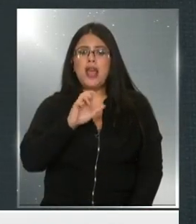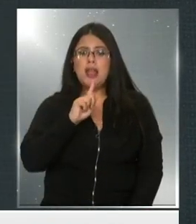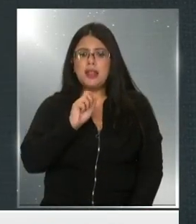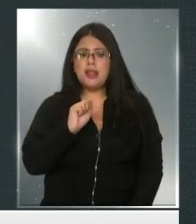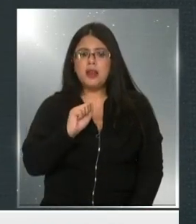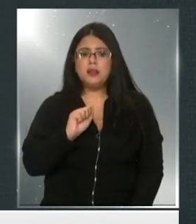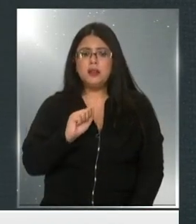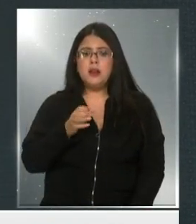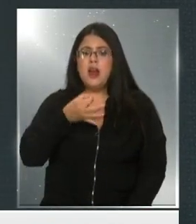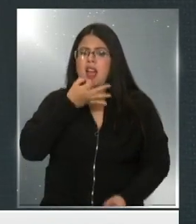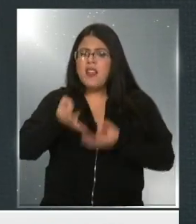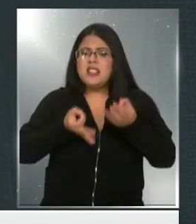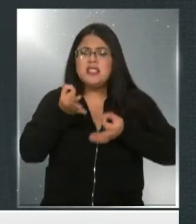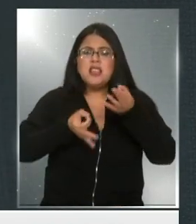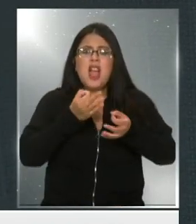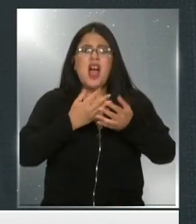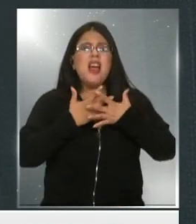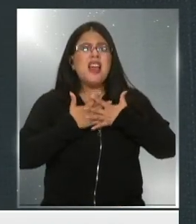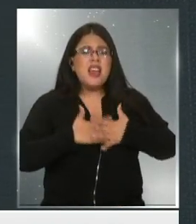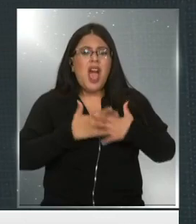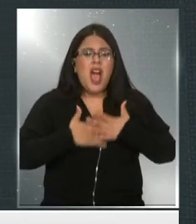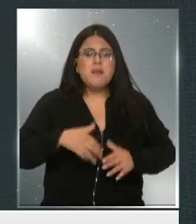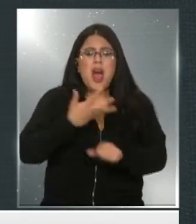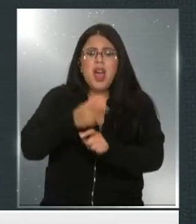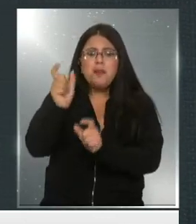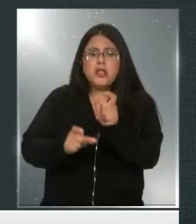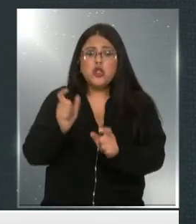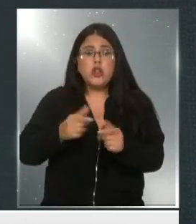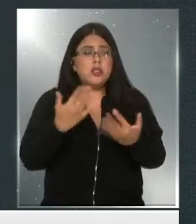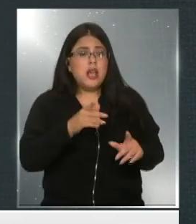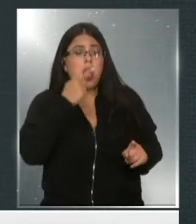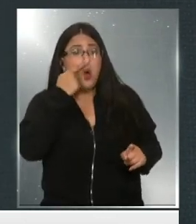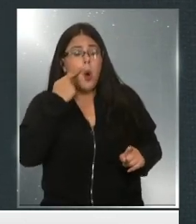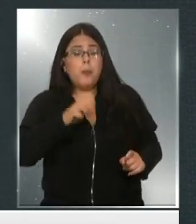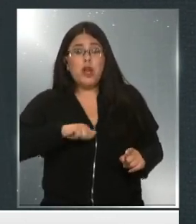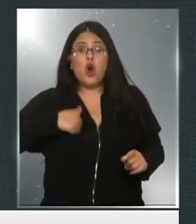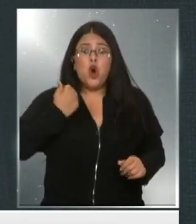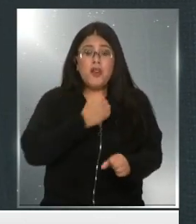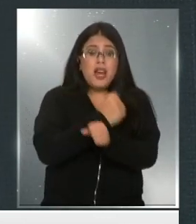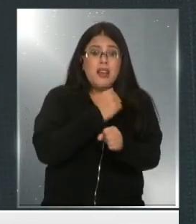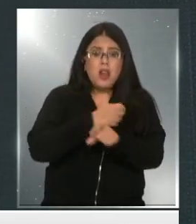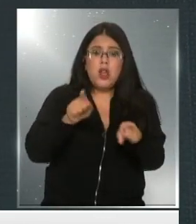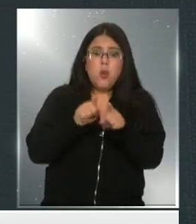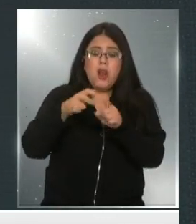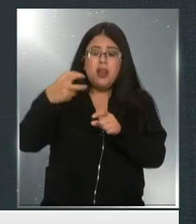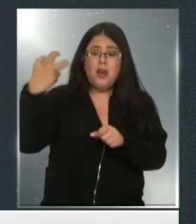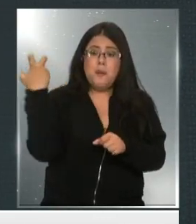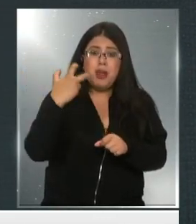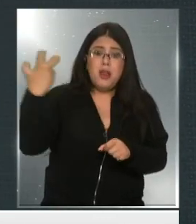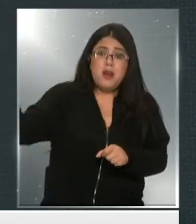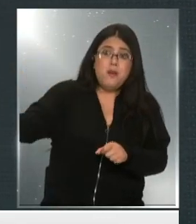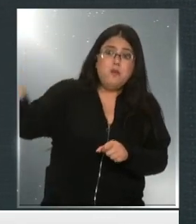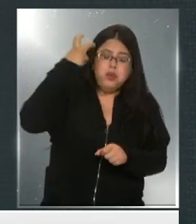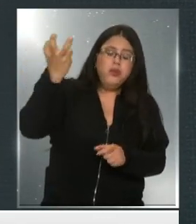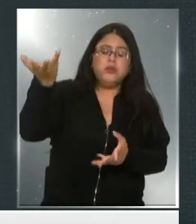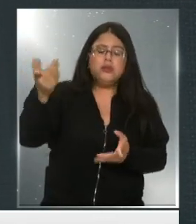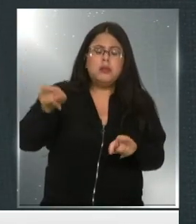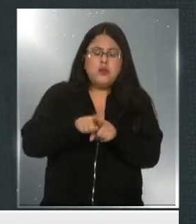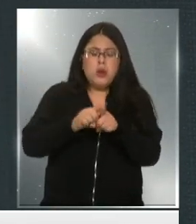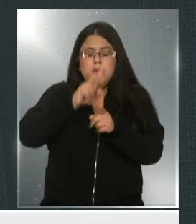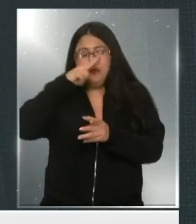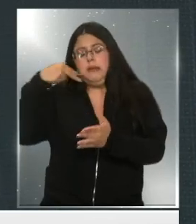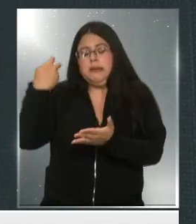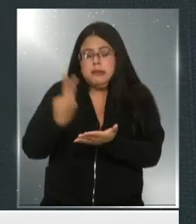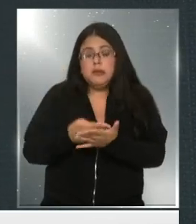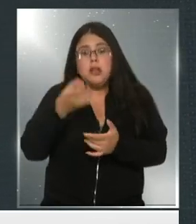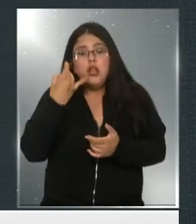¡Calma, cabro! ¡Hay gente! El joven policía relata que una pedrada en su rostro le hizo perder el conocimiento y que en ese momento